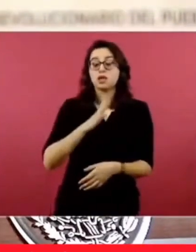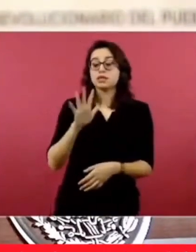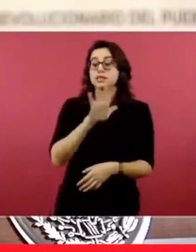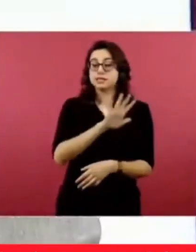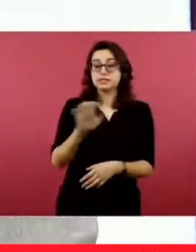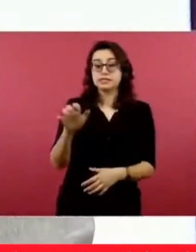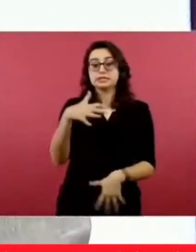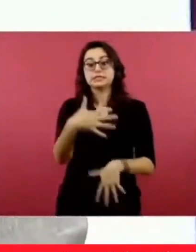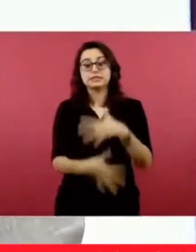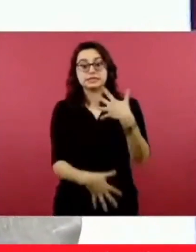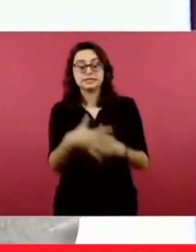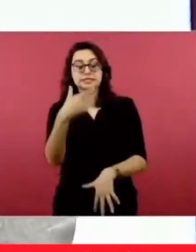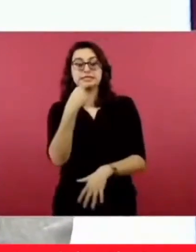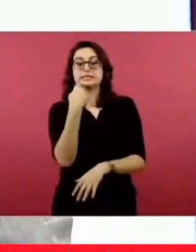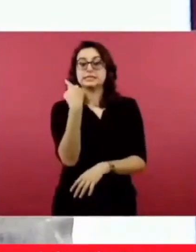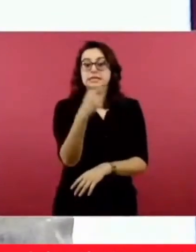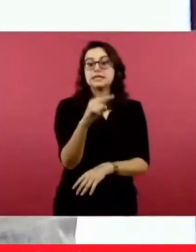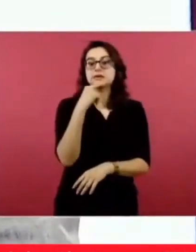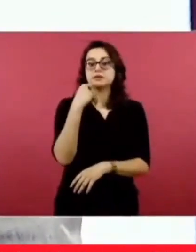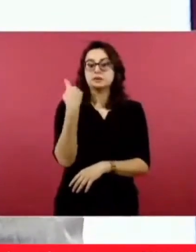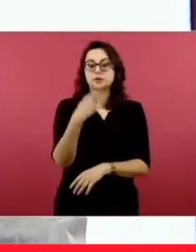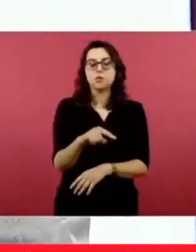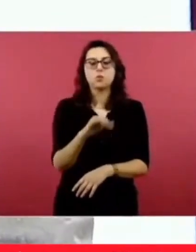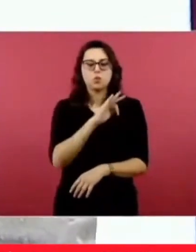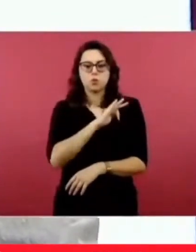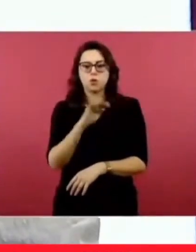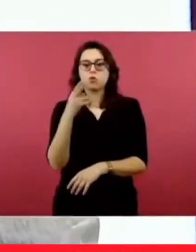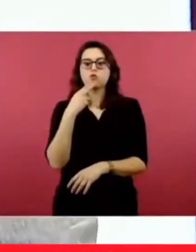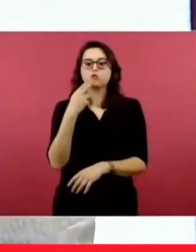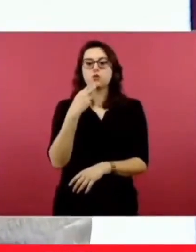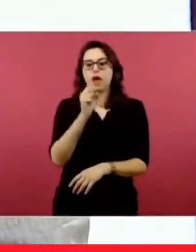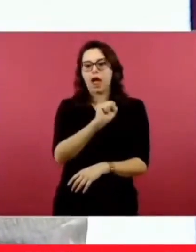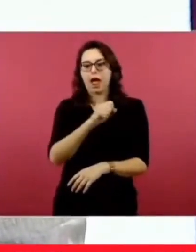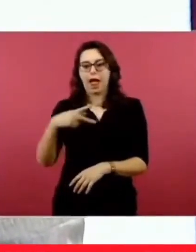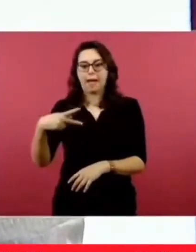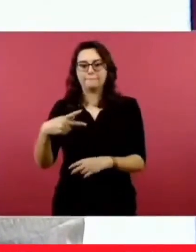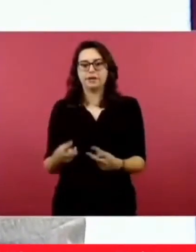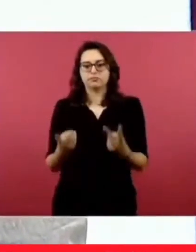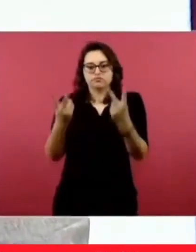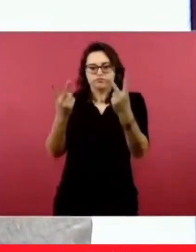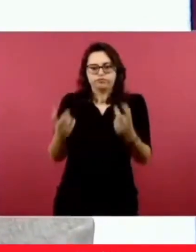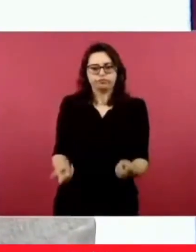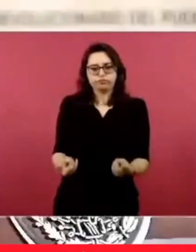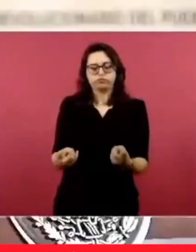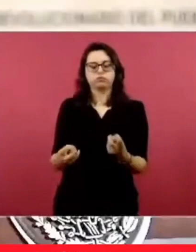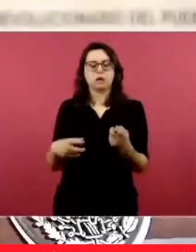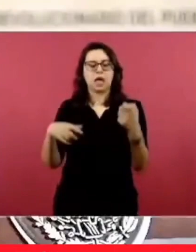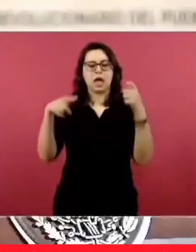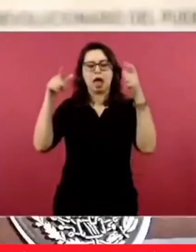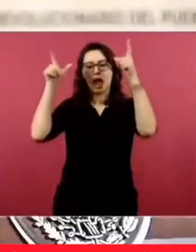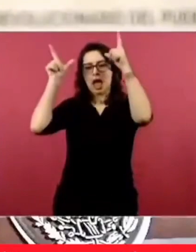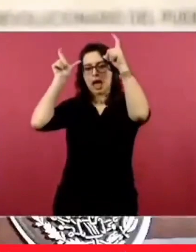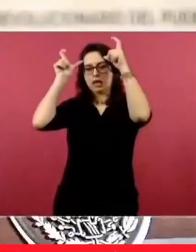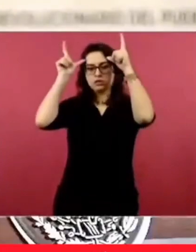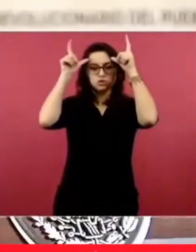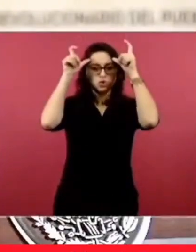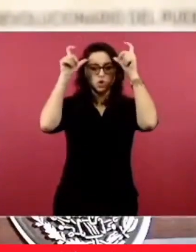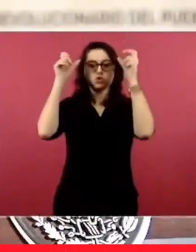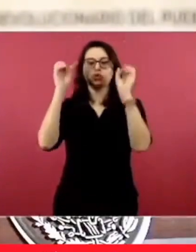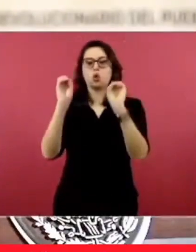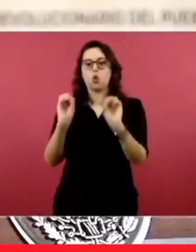esta semana. Acuérdense que en Android, en iOS, pueden descargar de manera gratuita esta aplicación de Litro por